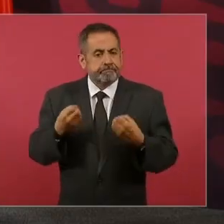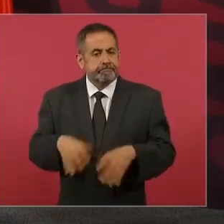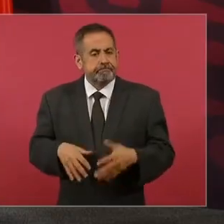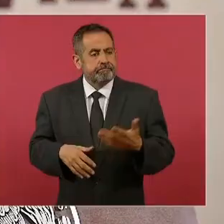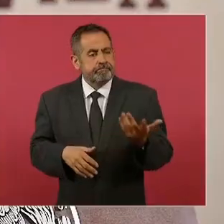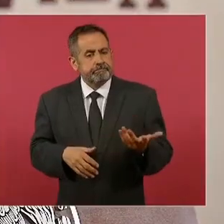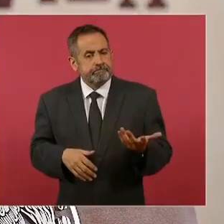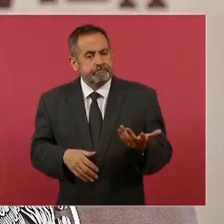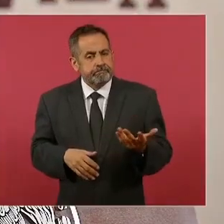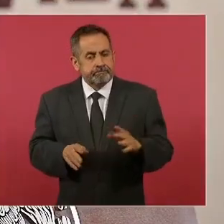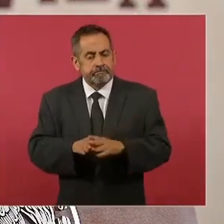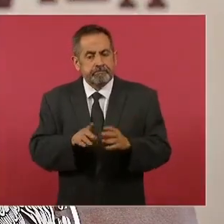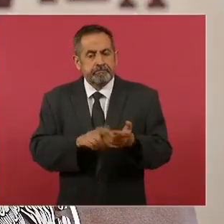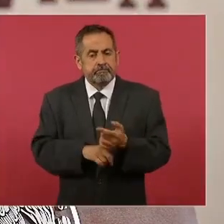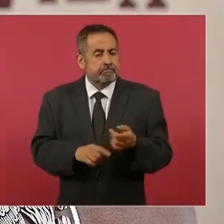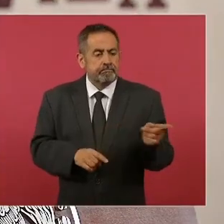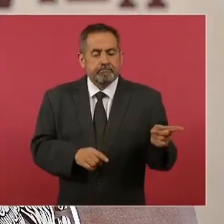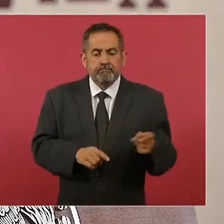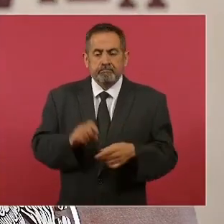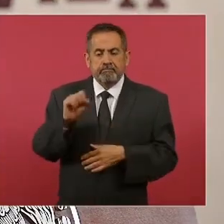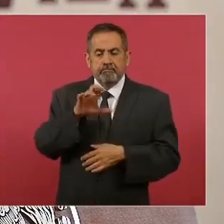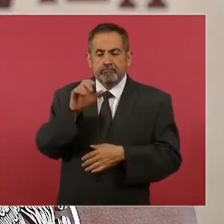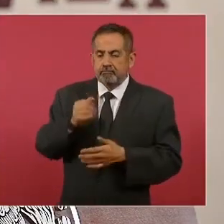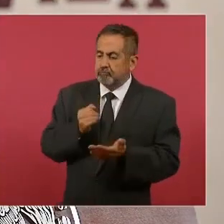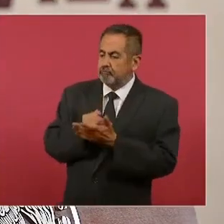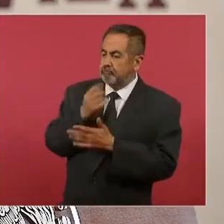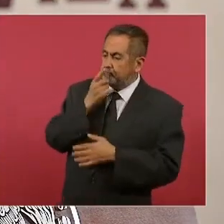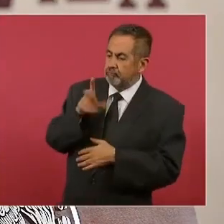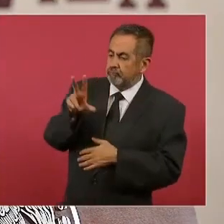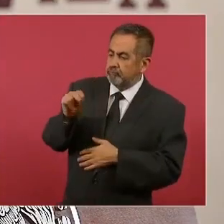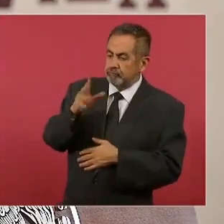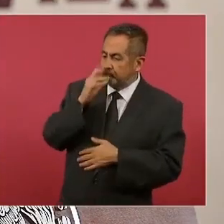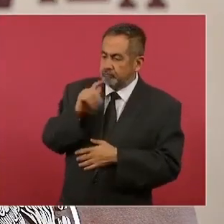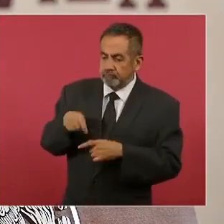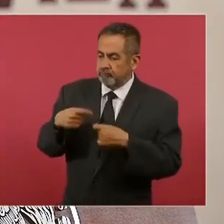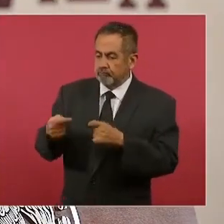y que fue declarada inconstitucional,